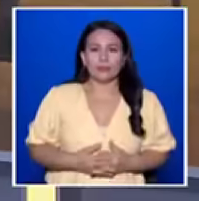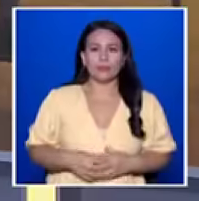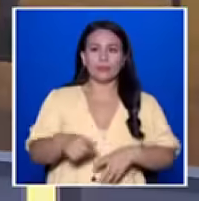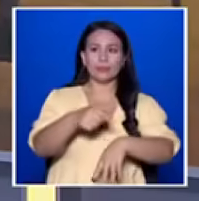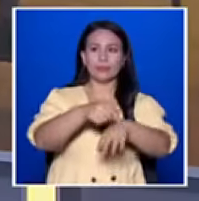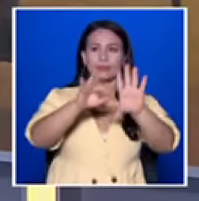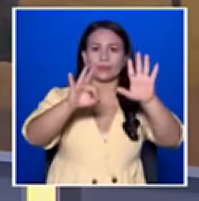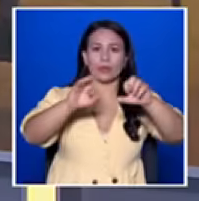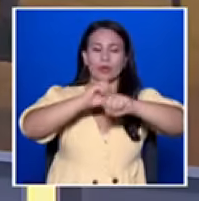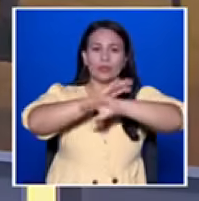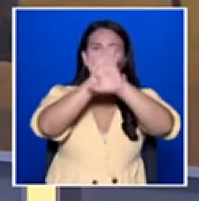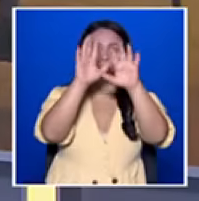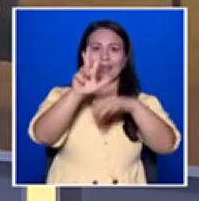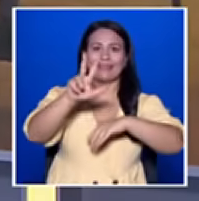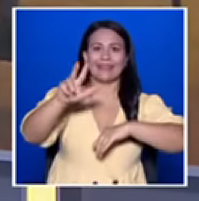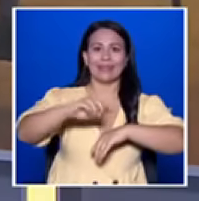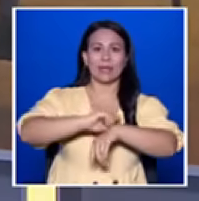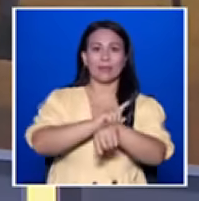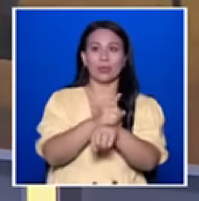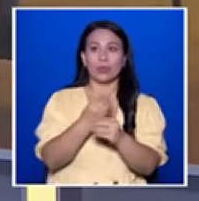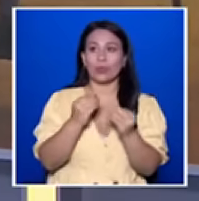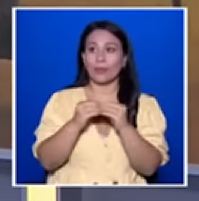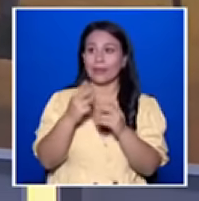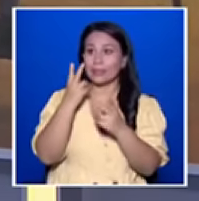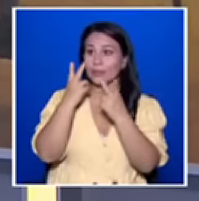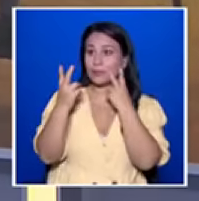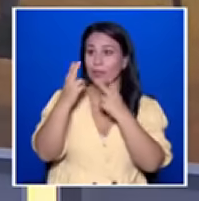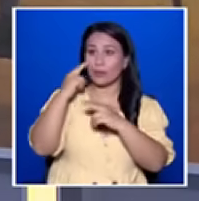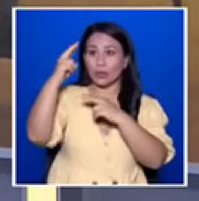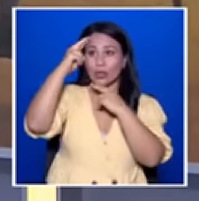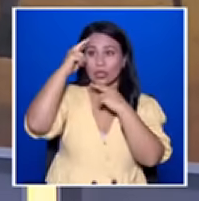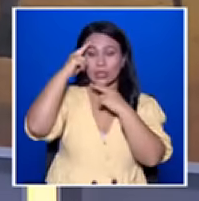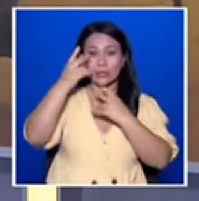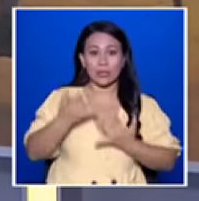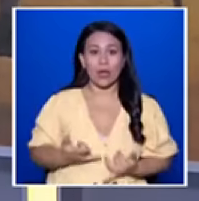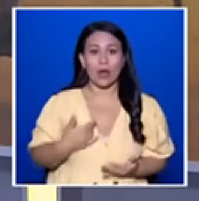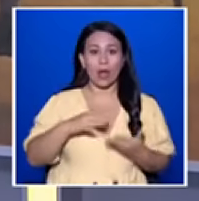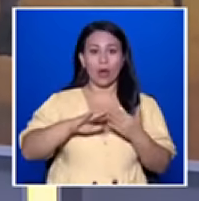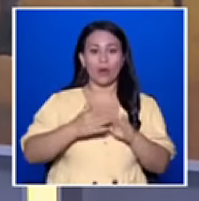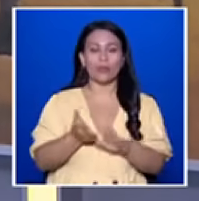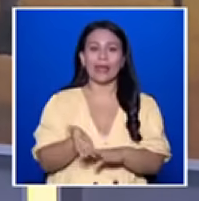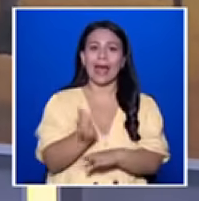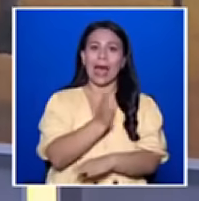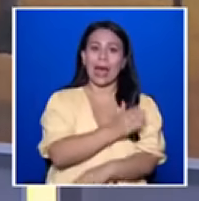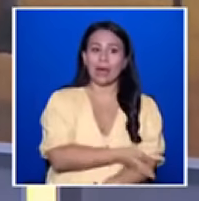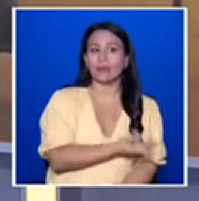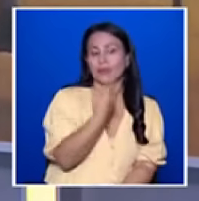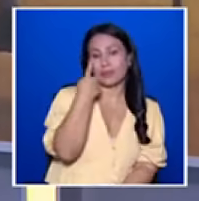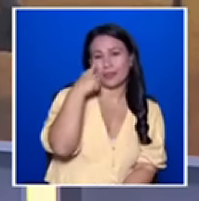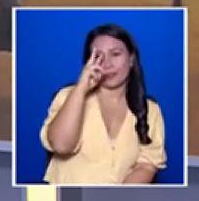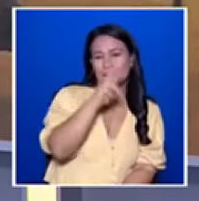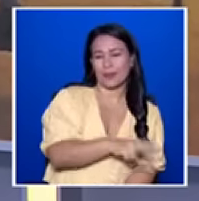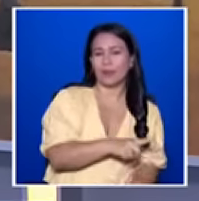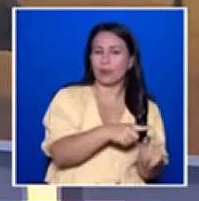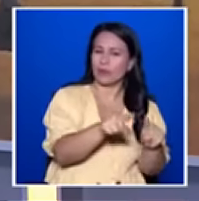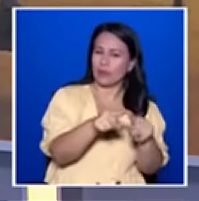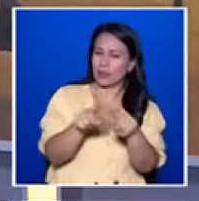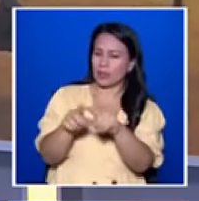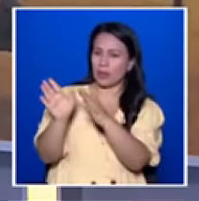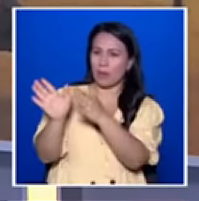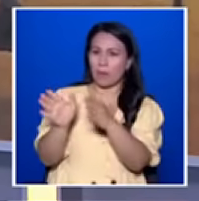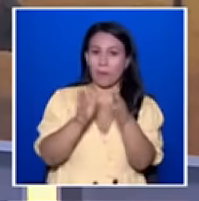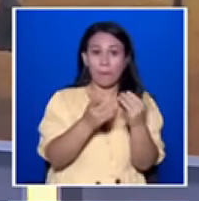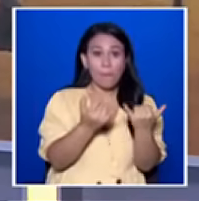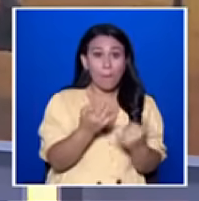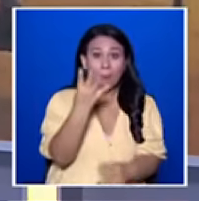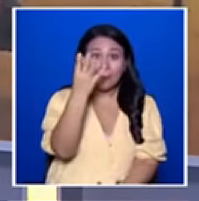Son las 8 de la mañana con 33 minutos y esta noticia, pues Televistazo en la comunidad ha mostrado pues varias aristas del tema. Ahora